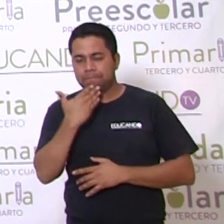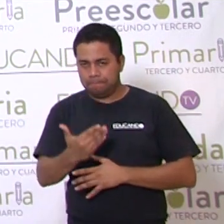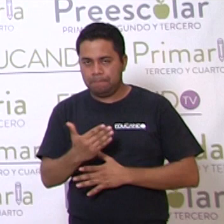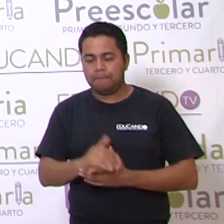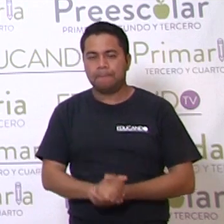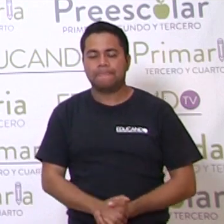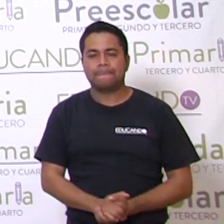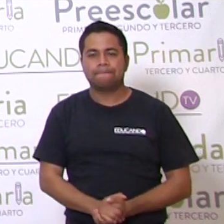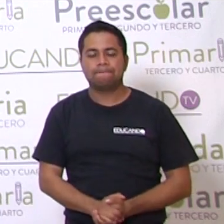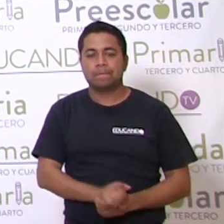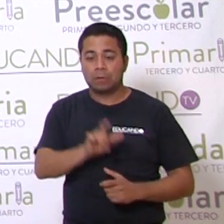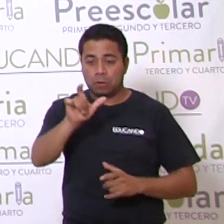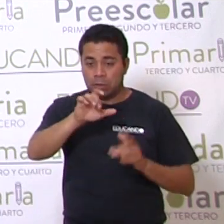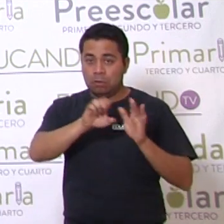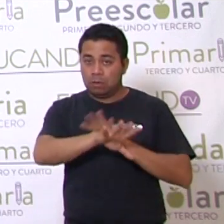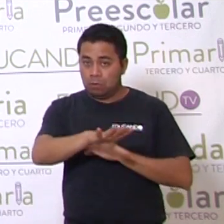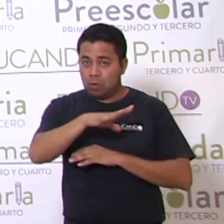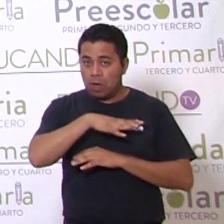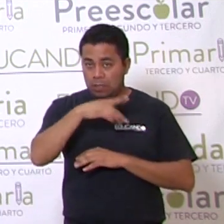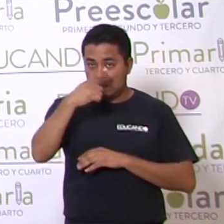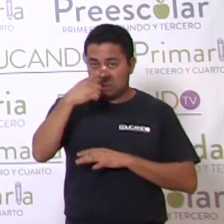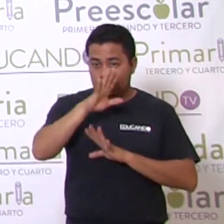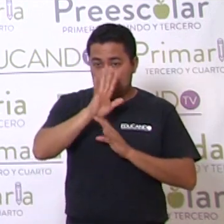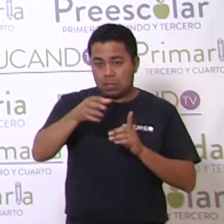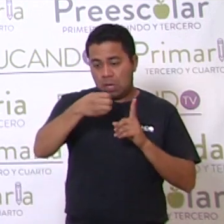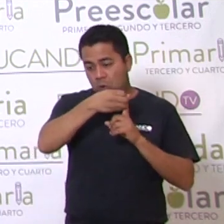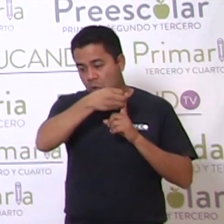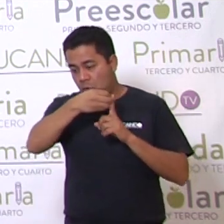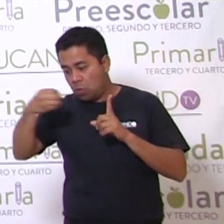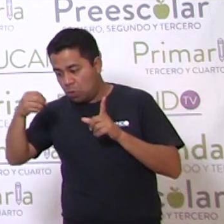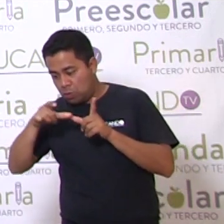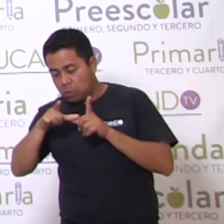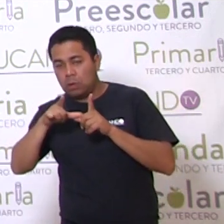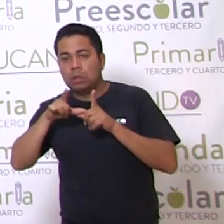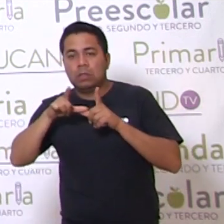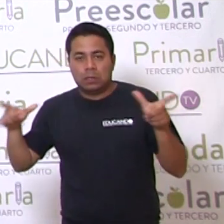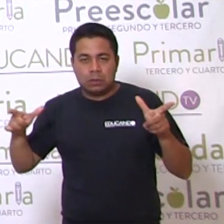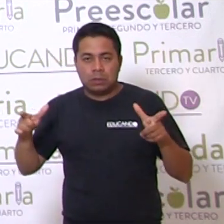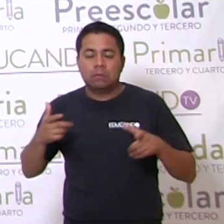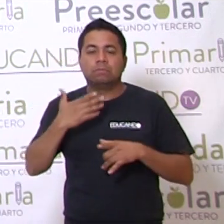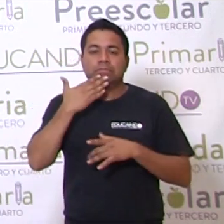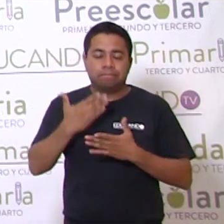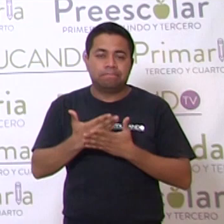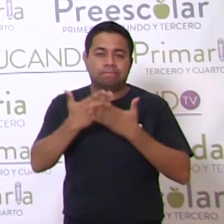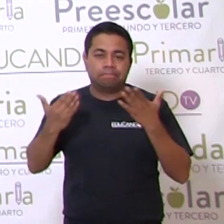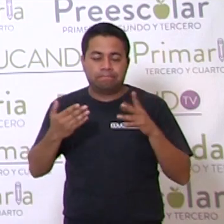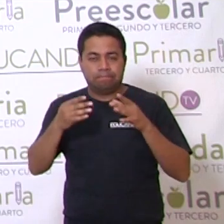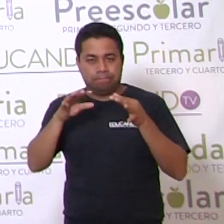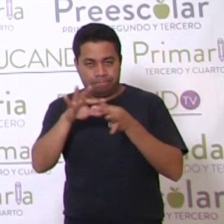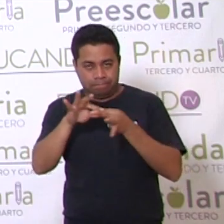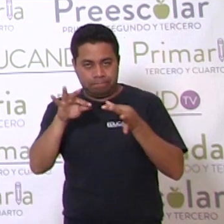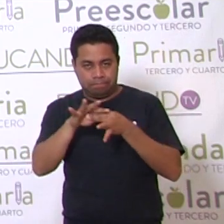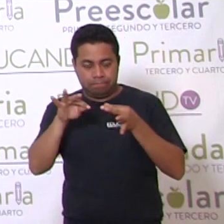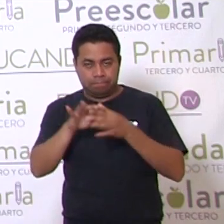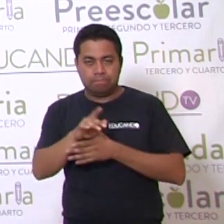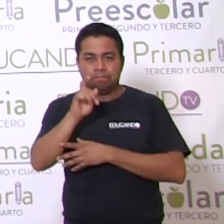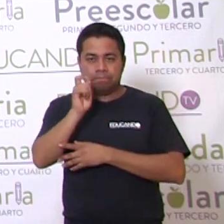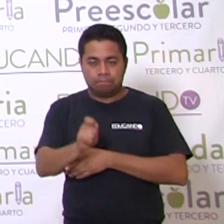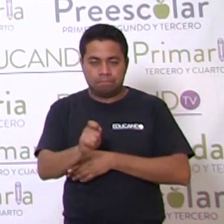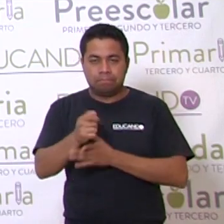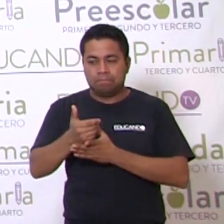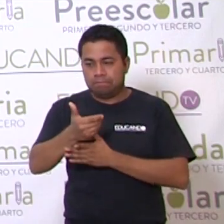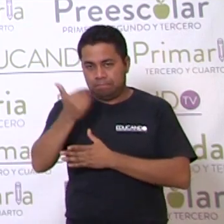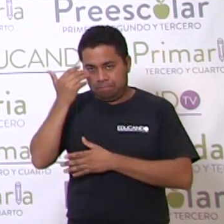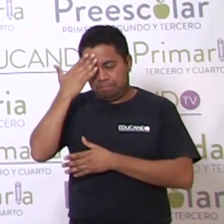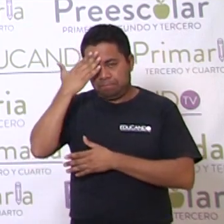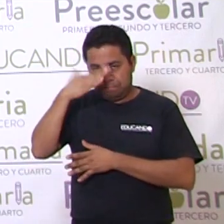tenemos ya nuestra oración, vamos a hablar ahora de lo que son, que ya conocemos